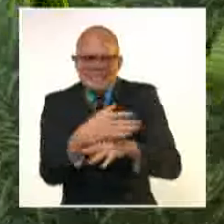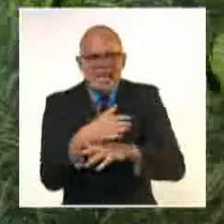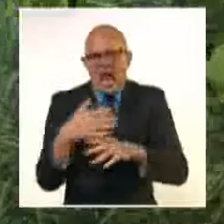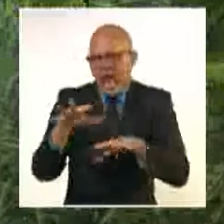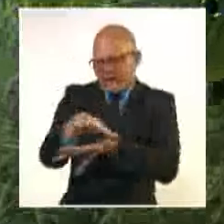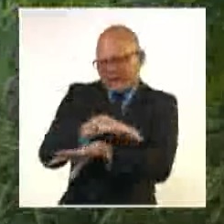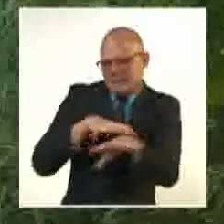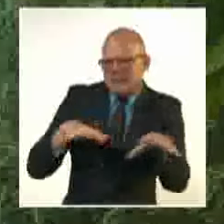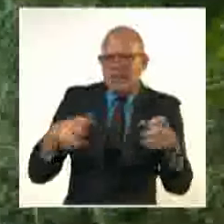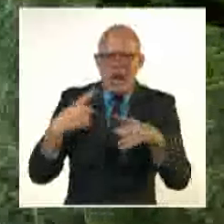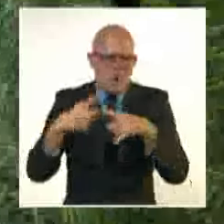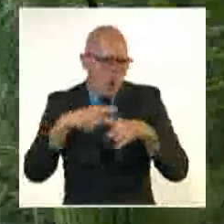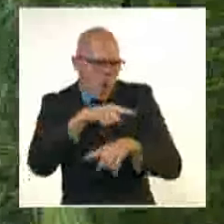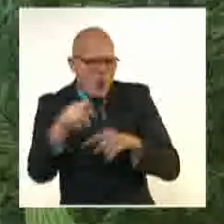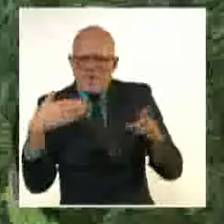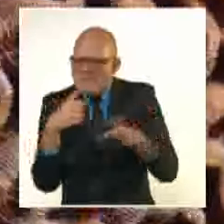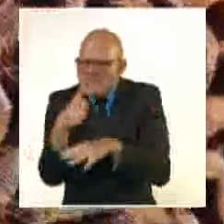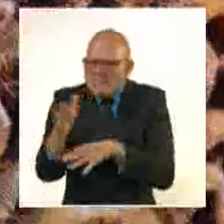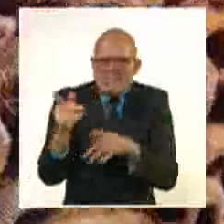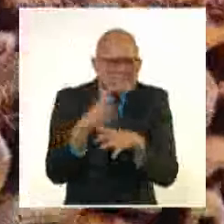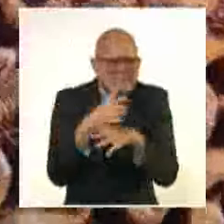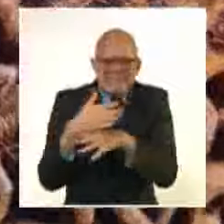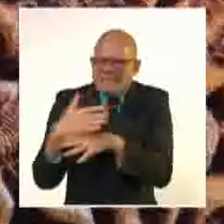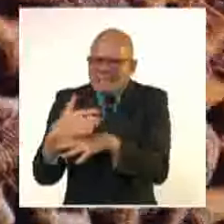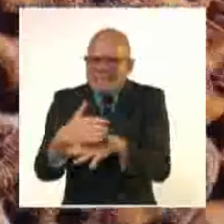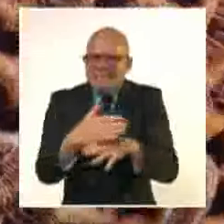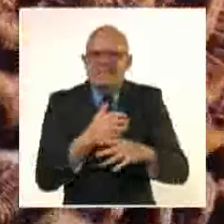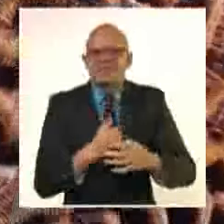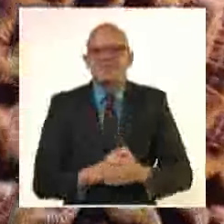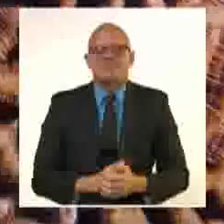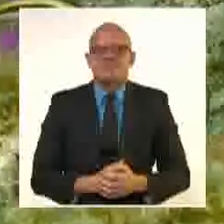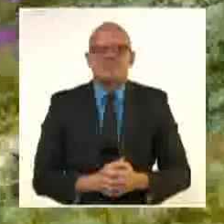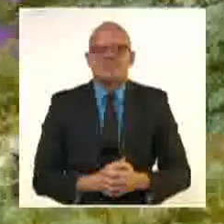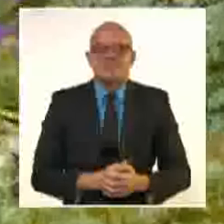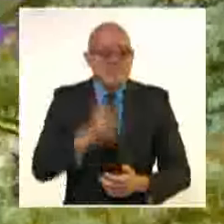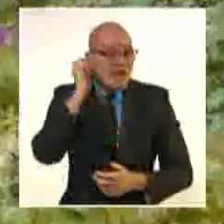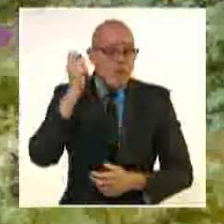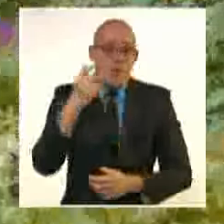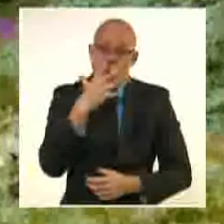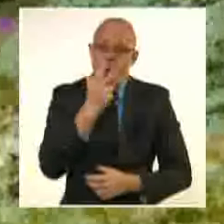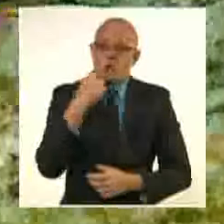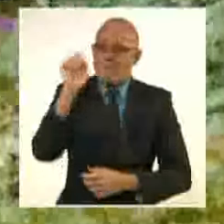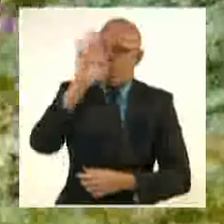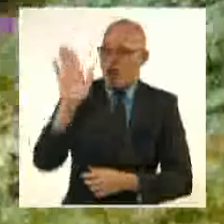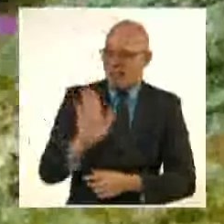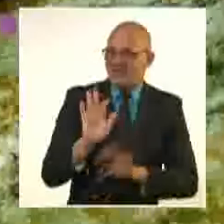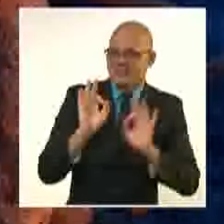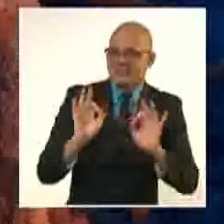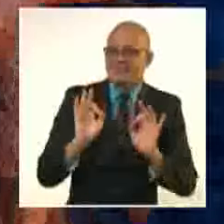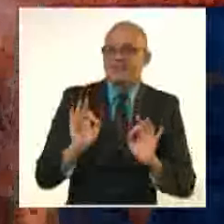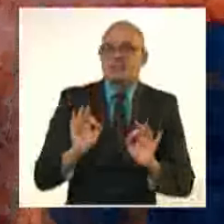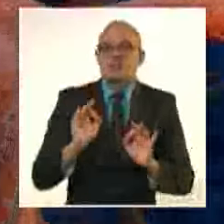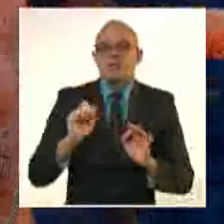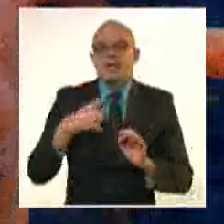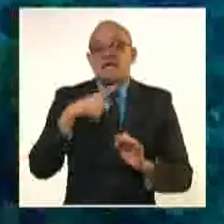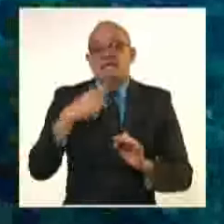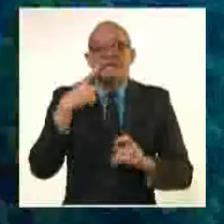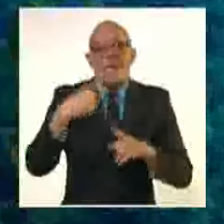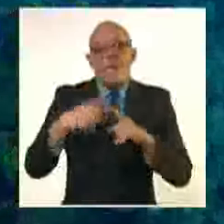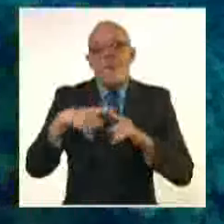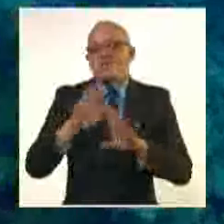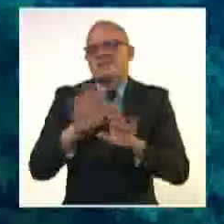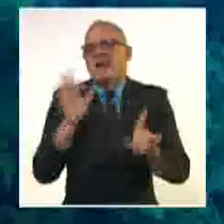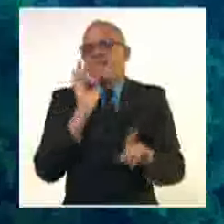un equilibrio perfecto. Desde su pasión por la biología marina, esta científica resalta la creación del capítulo